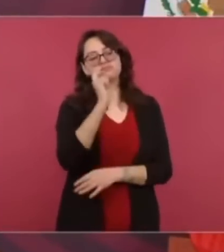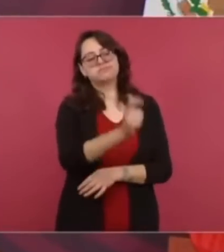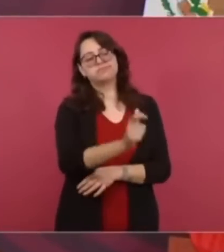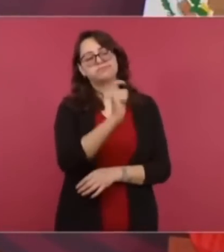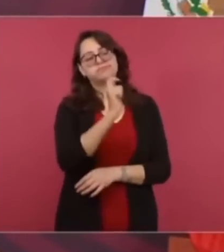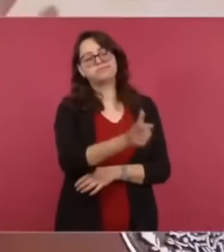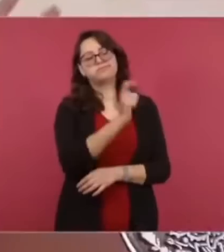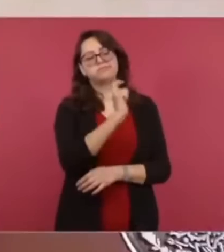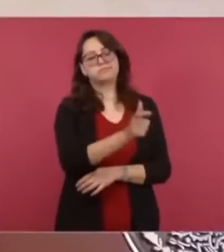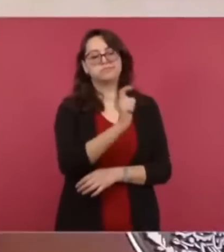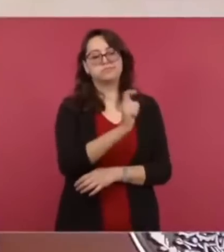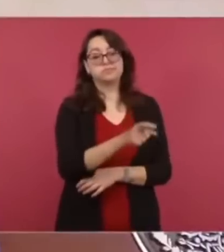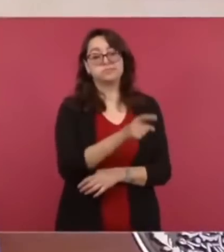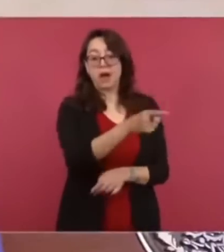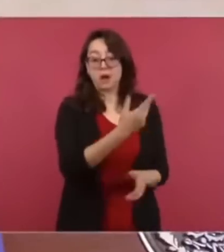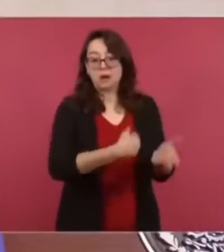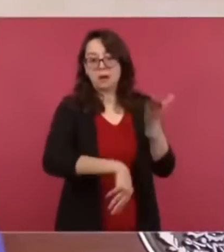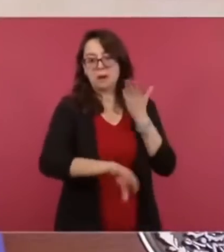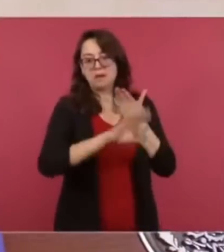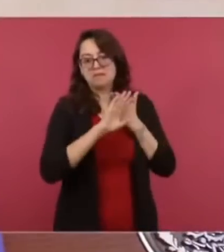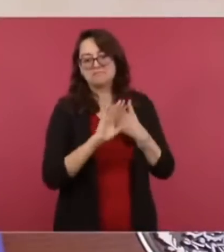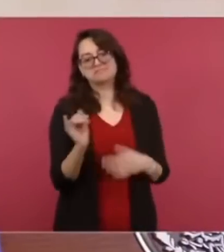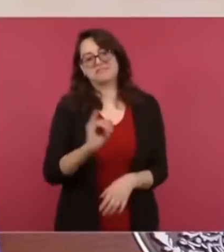tenemos el control